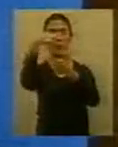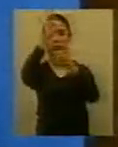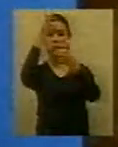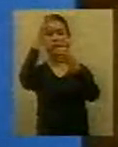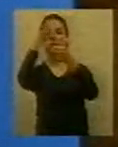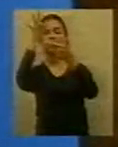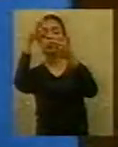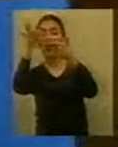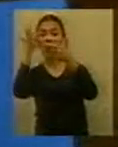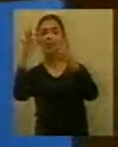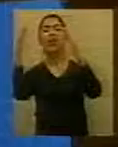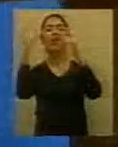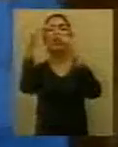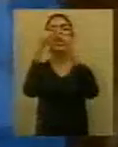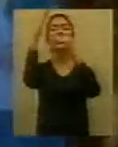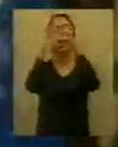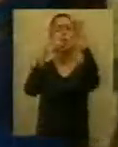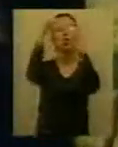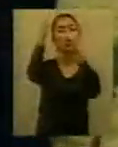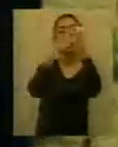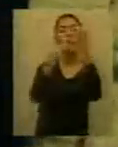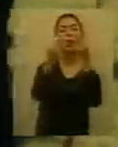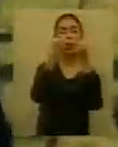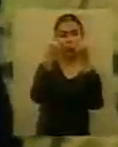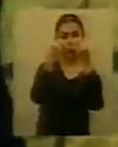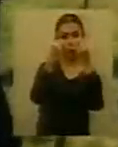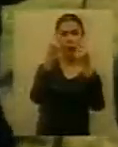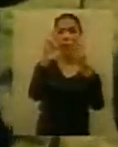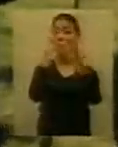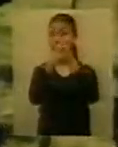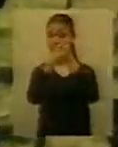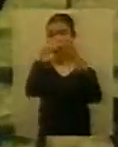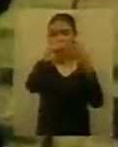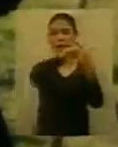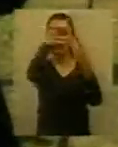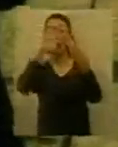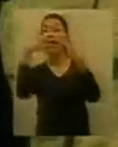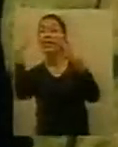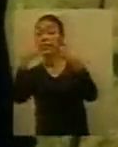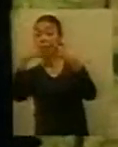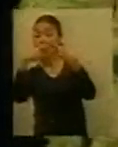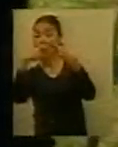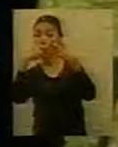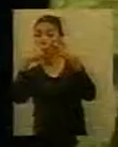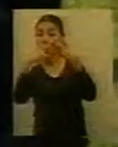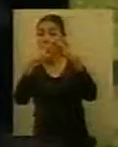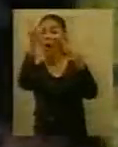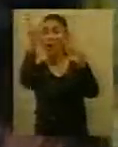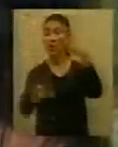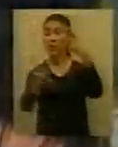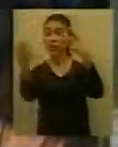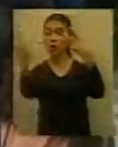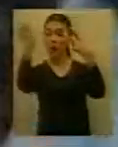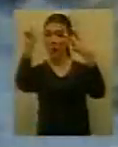lote. Posterior a eso se hace el llamado a la toma de declaración jurada, en donde el vecino sí tiene que acercarse con la